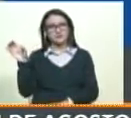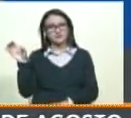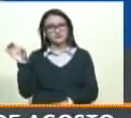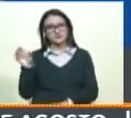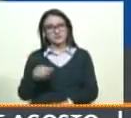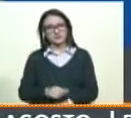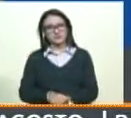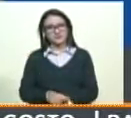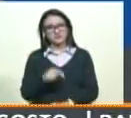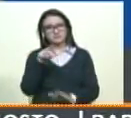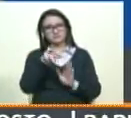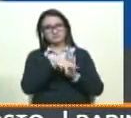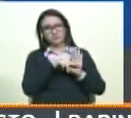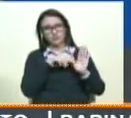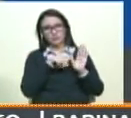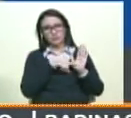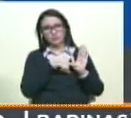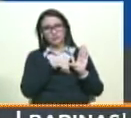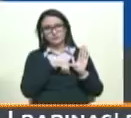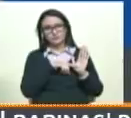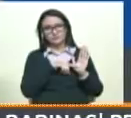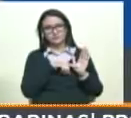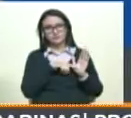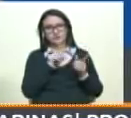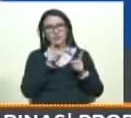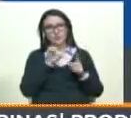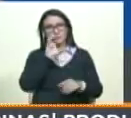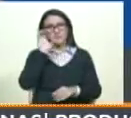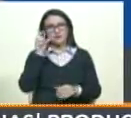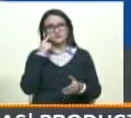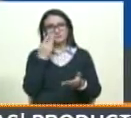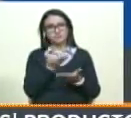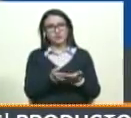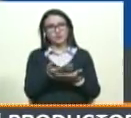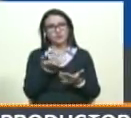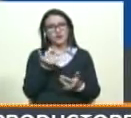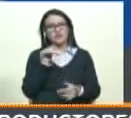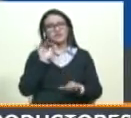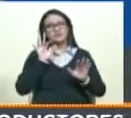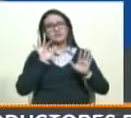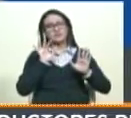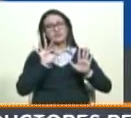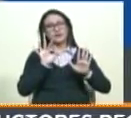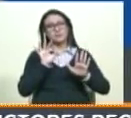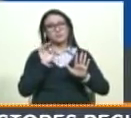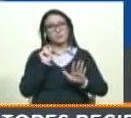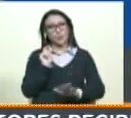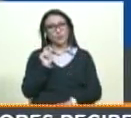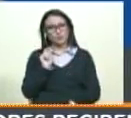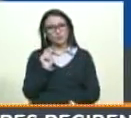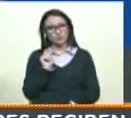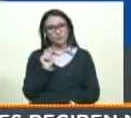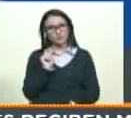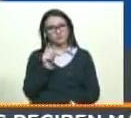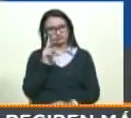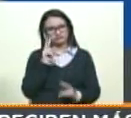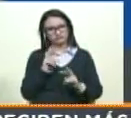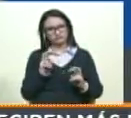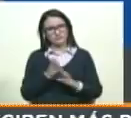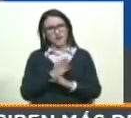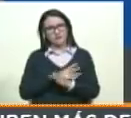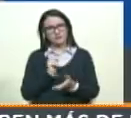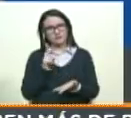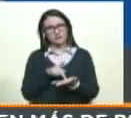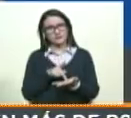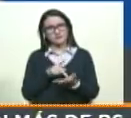Esta resolución que varios países han presentado tiene 10 puntos. Yo, no sé si ya usted la revisó antes de venir para